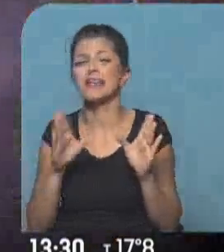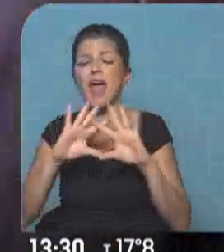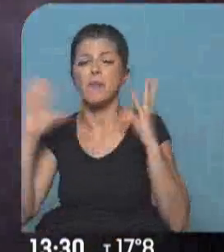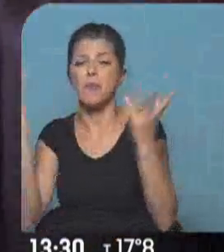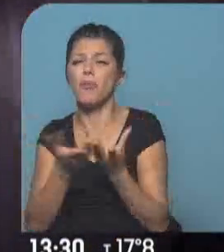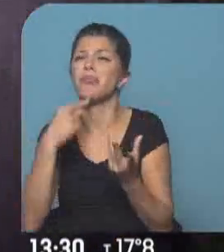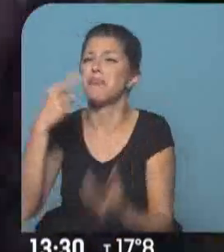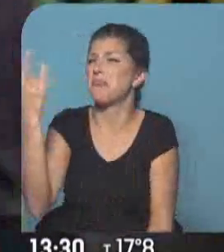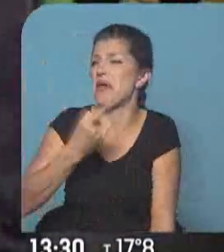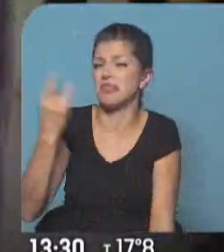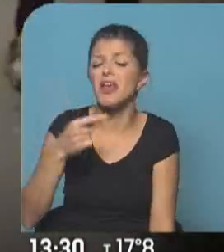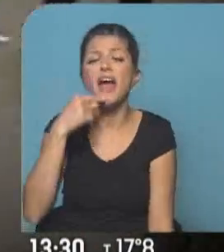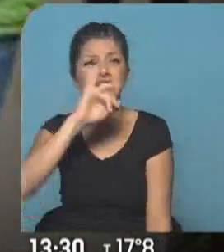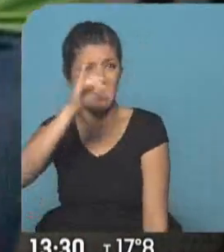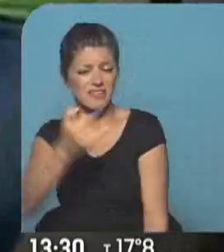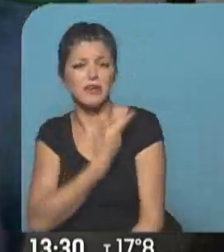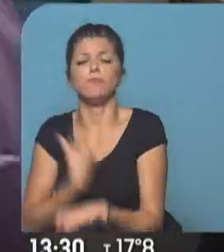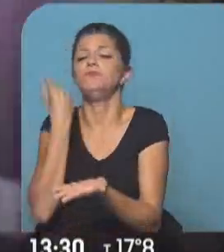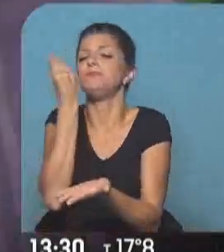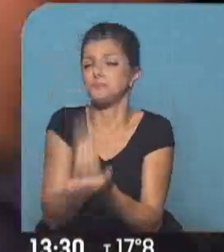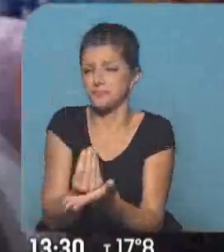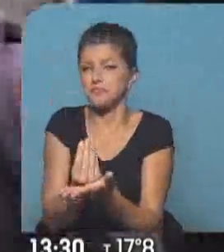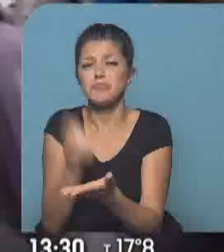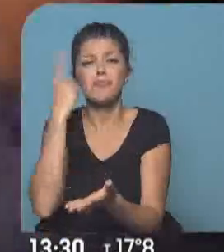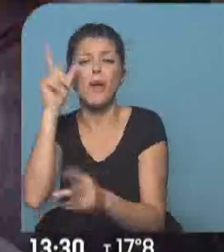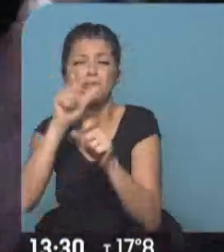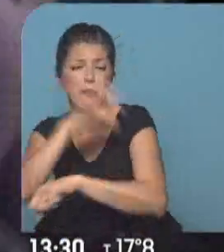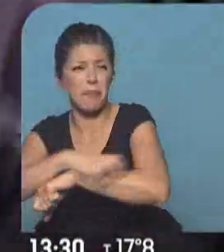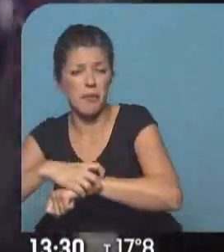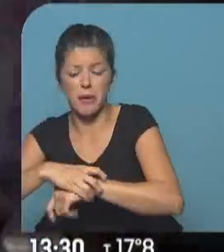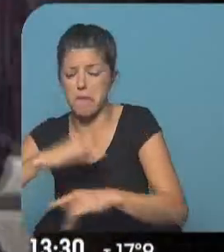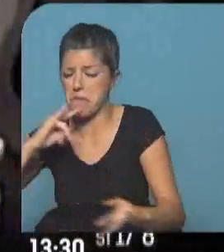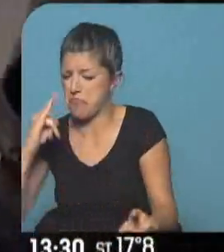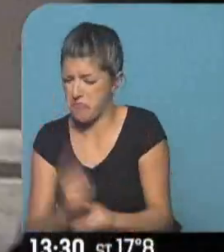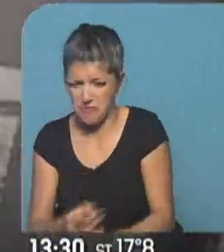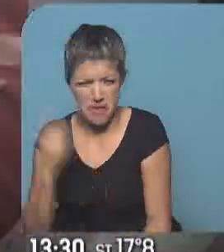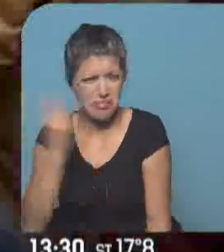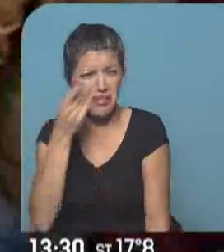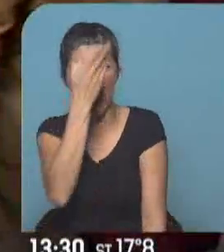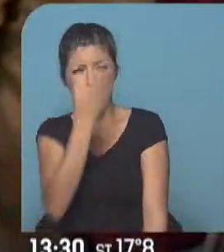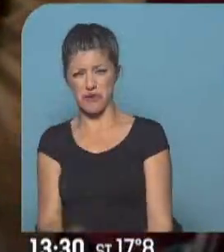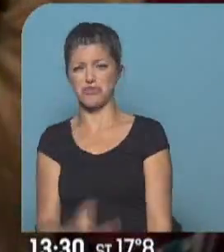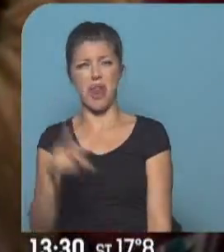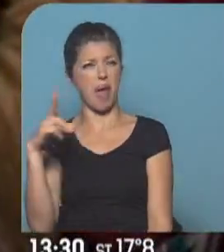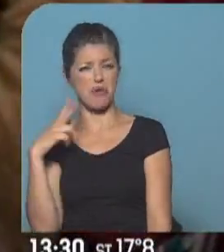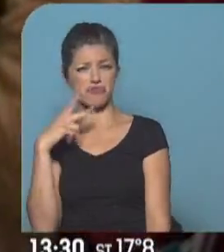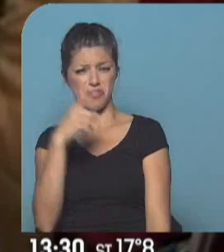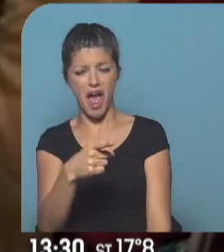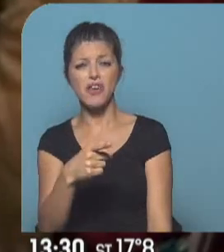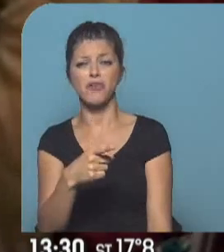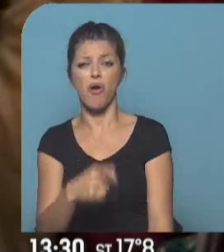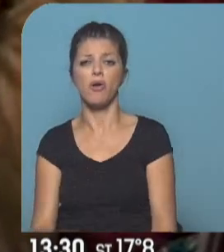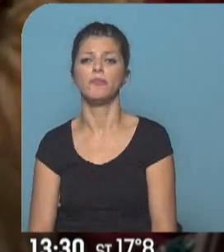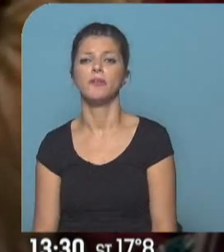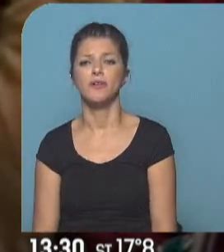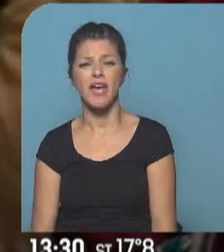engañado con que sí vamos a gobernar por lo menos para los más pobres. Pero este millonario grande, grandísimo de verdad en el Perú,